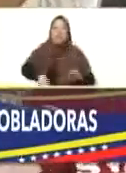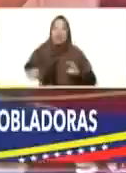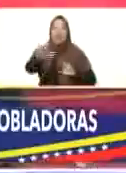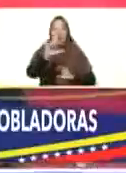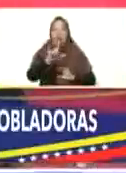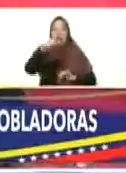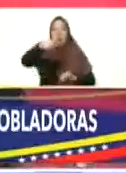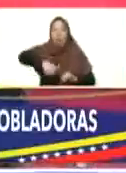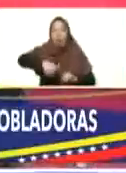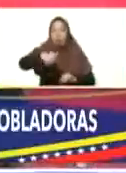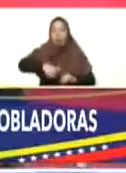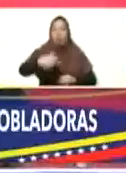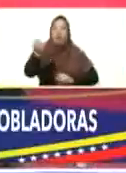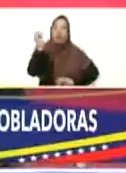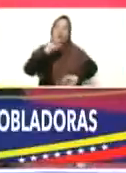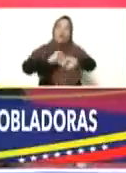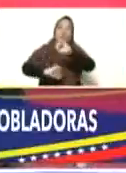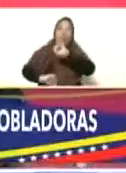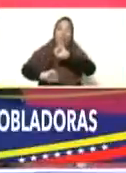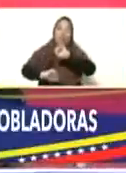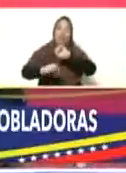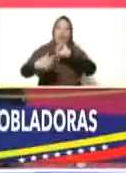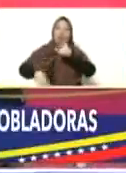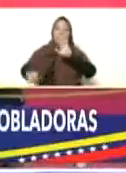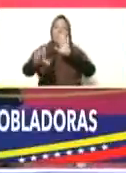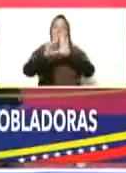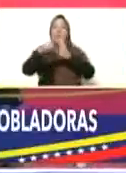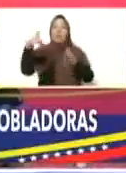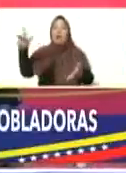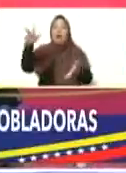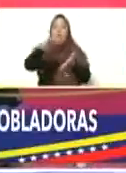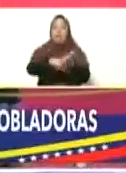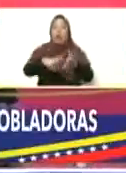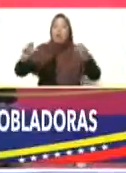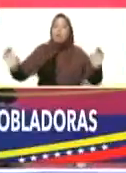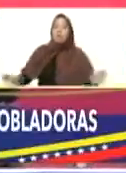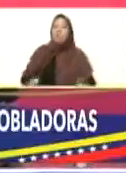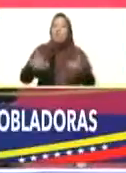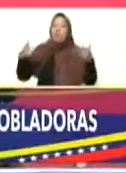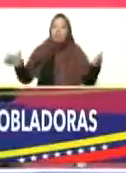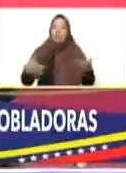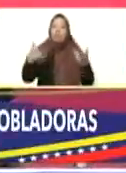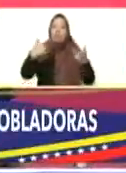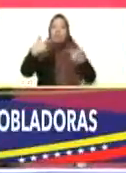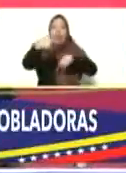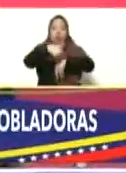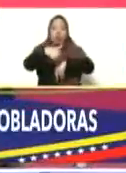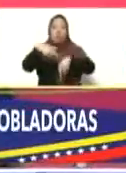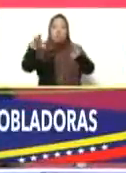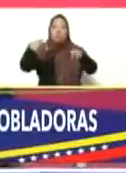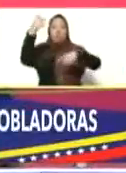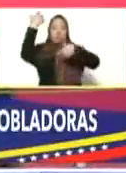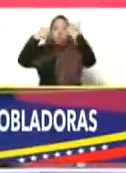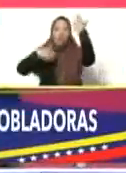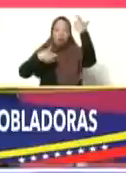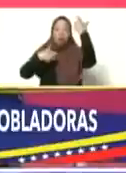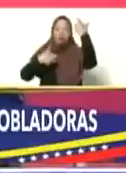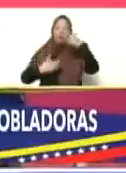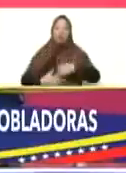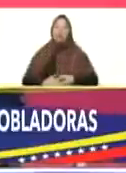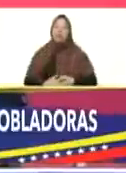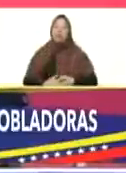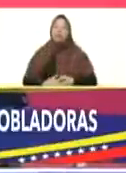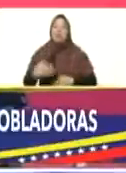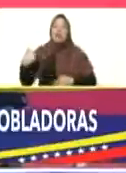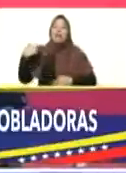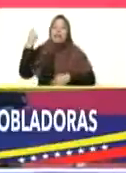hoy aquí en defensa de leyes aprobadas y promulgadas en los tiempos de nuestro comandante hugo chávez y